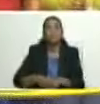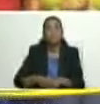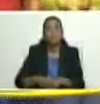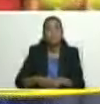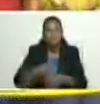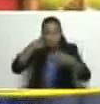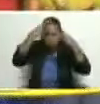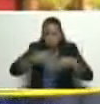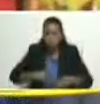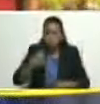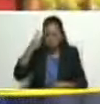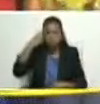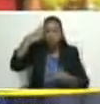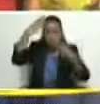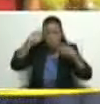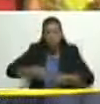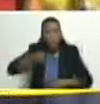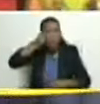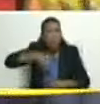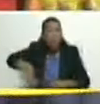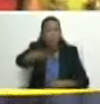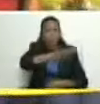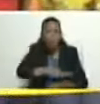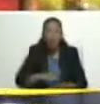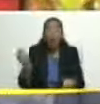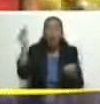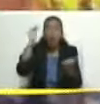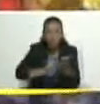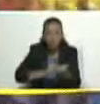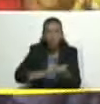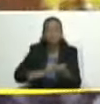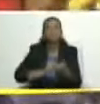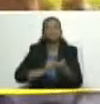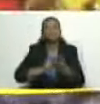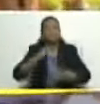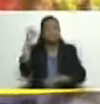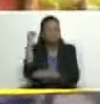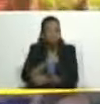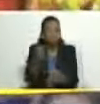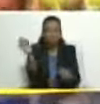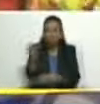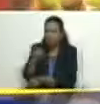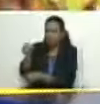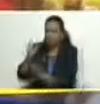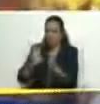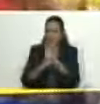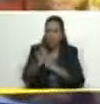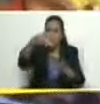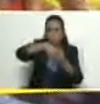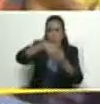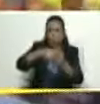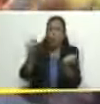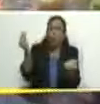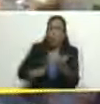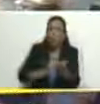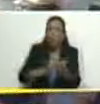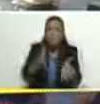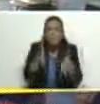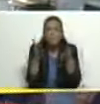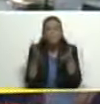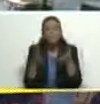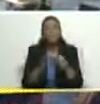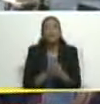estoy seguro que el pueblo volverá a dar su batalla y volverá a conquistar una gran